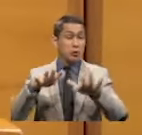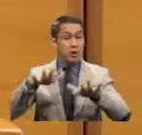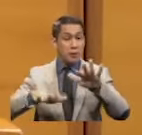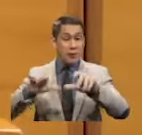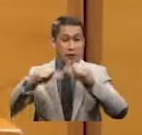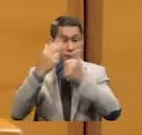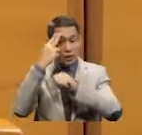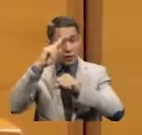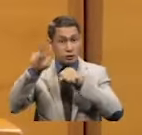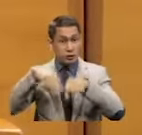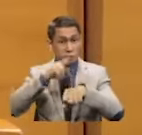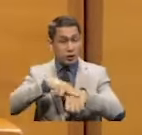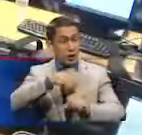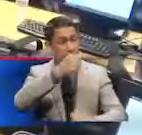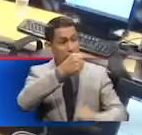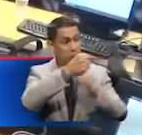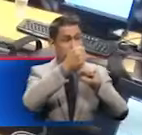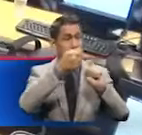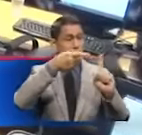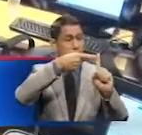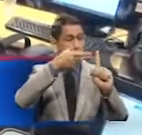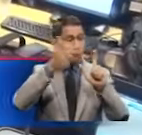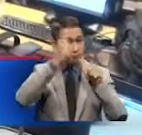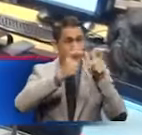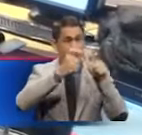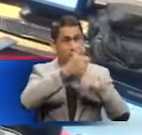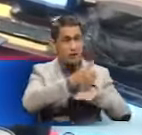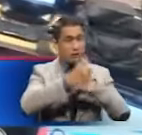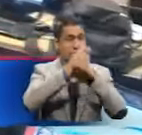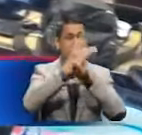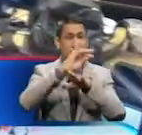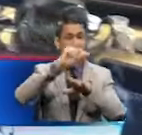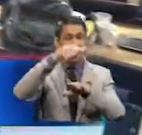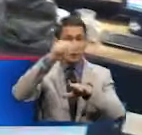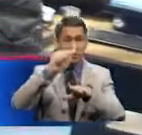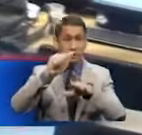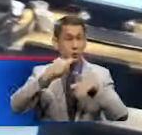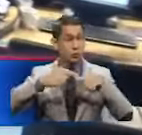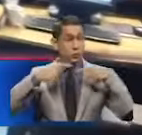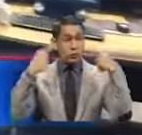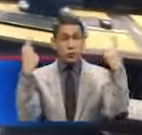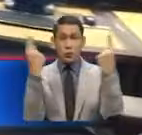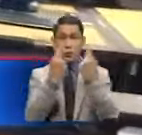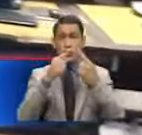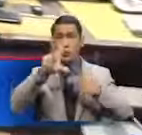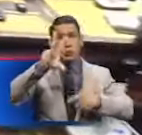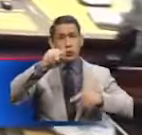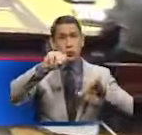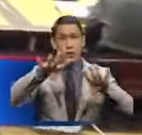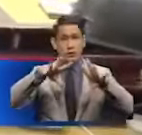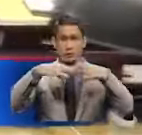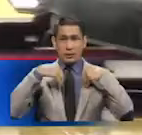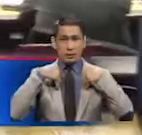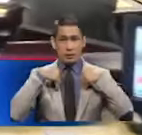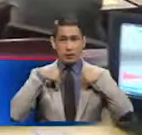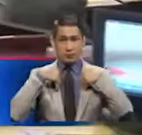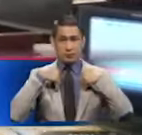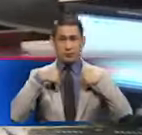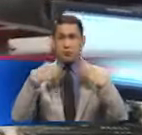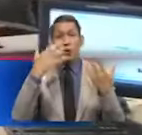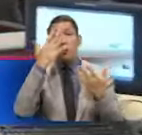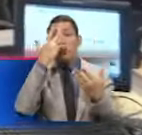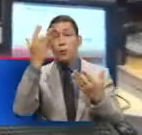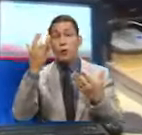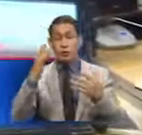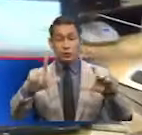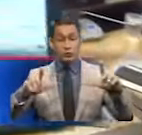fiscal general del Estado, Diana Salazar. Hubo polémica porque la negativa pasa porque presentaron firmas digitales en el documento